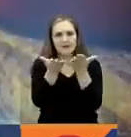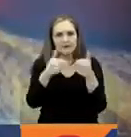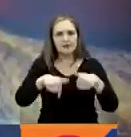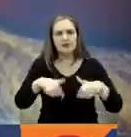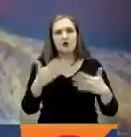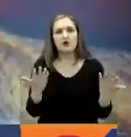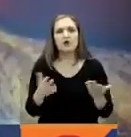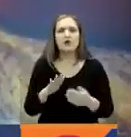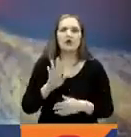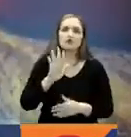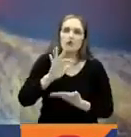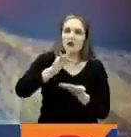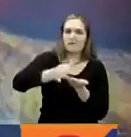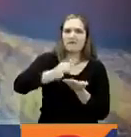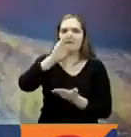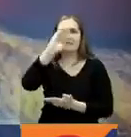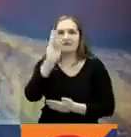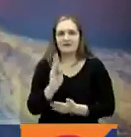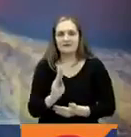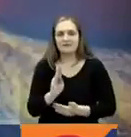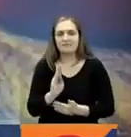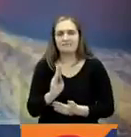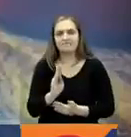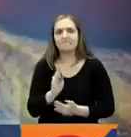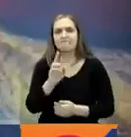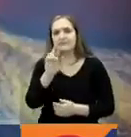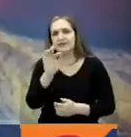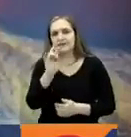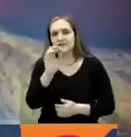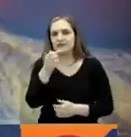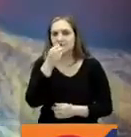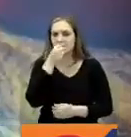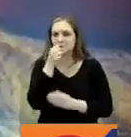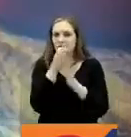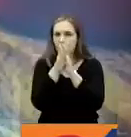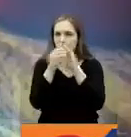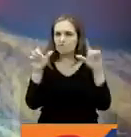Brasilia, la capital de Brasil. Alfonso Moreno para RTVC Noticias, conectados 24/7.